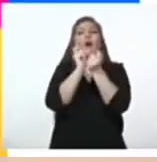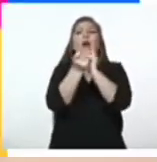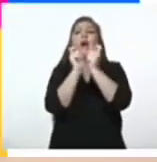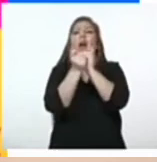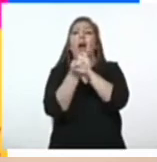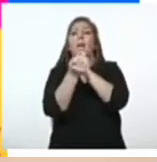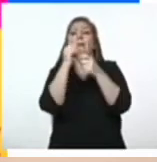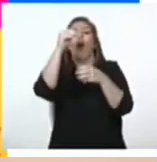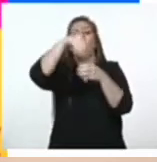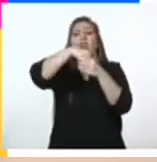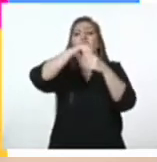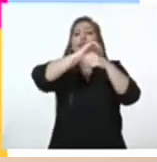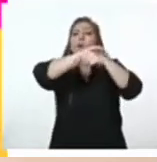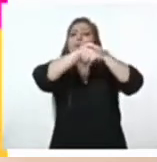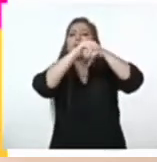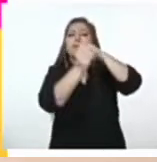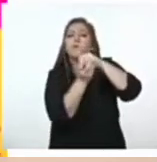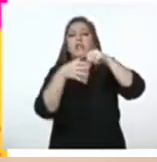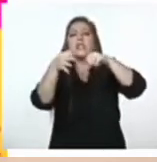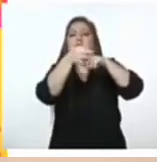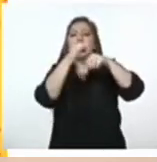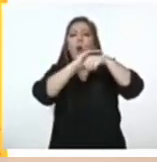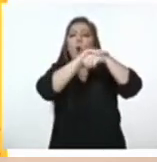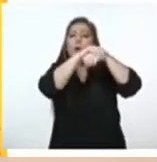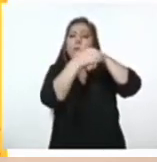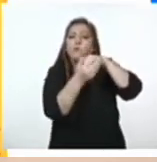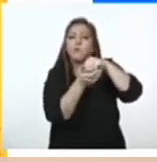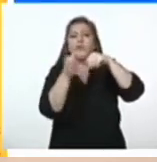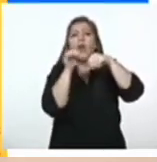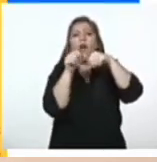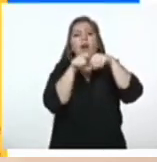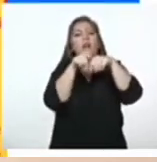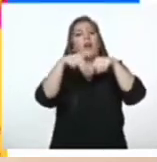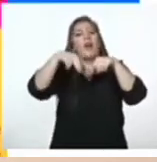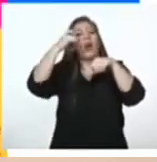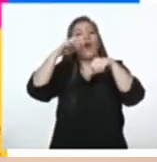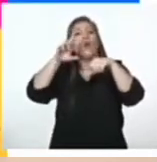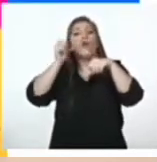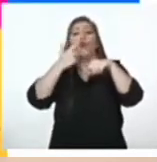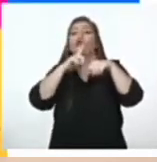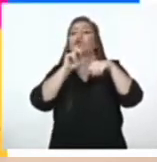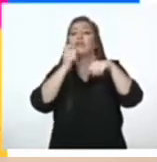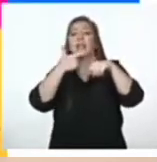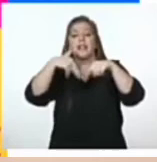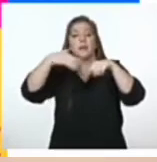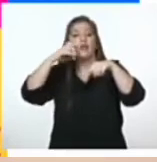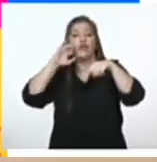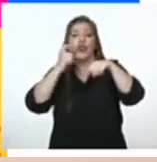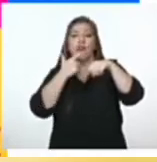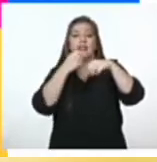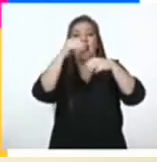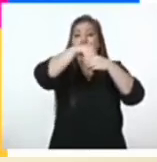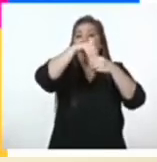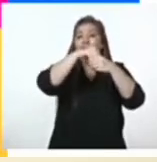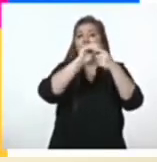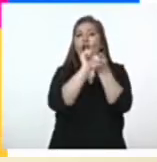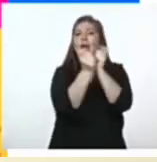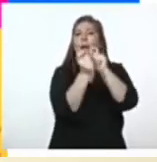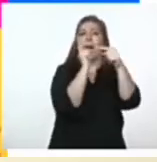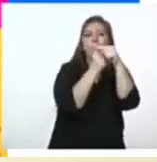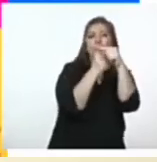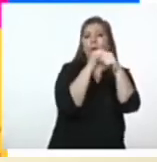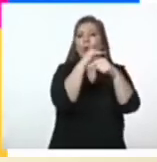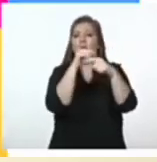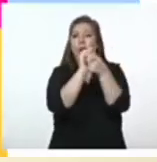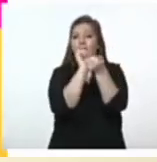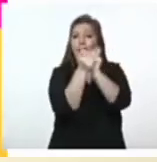en las membranas de las células, debido a la presencia de neurotransmisores que alteran la concentración iónica del interior celular. El cambio es